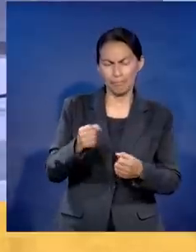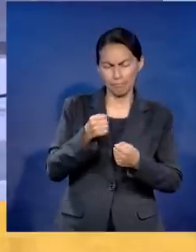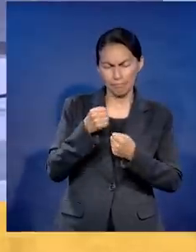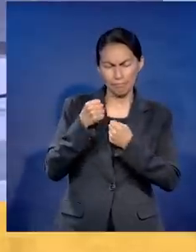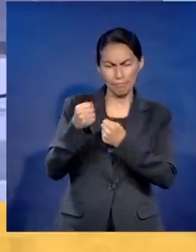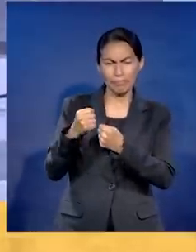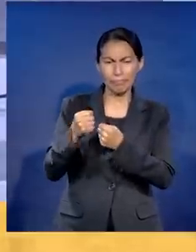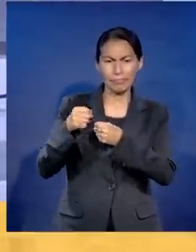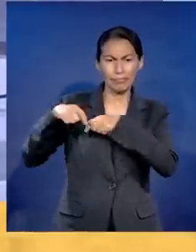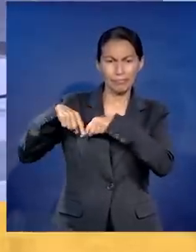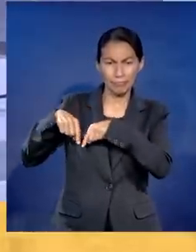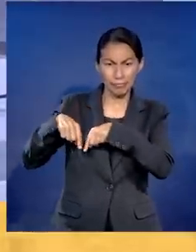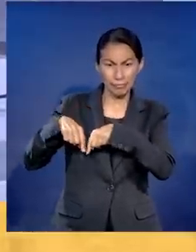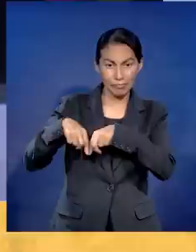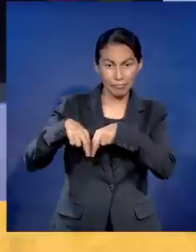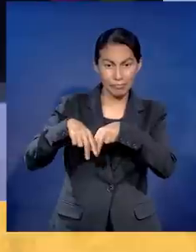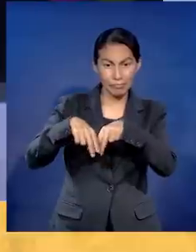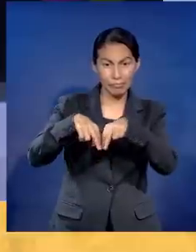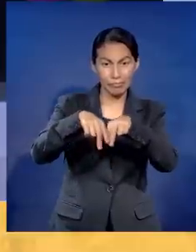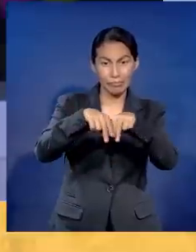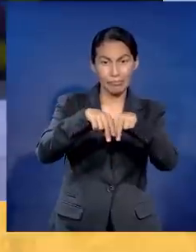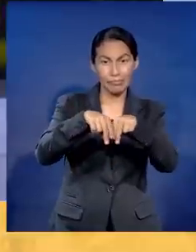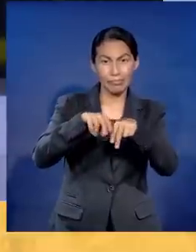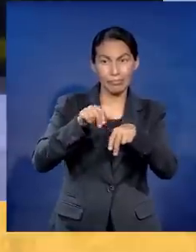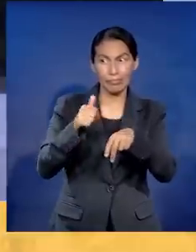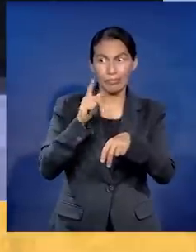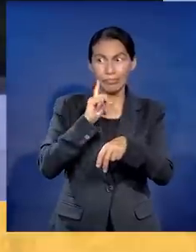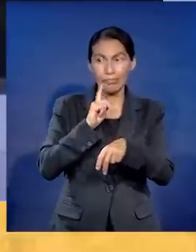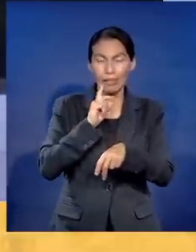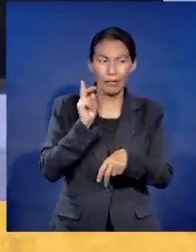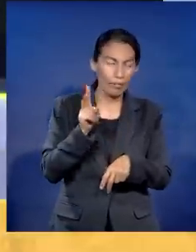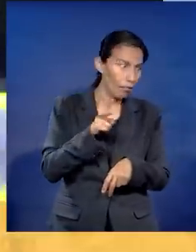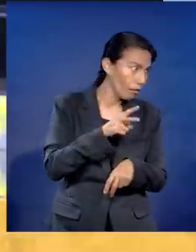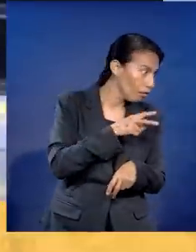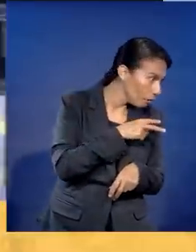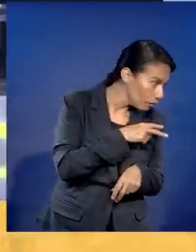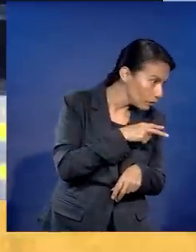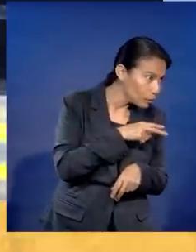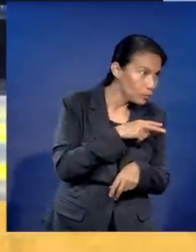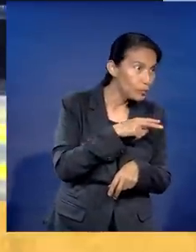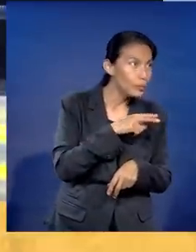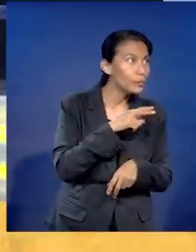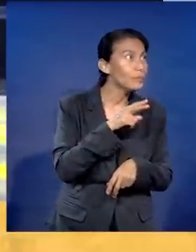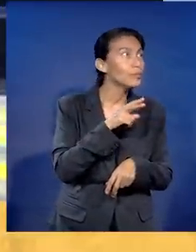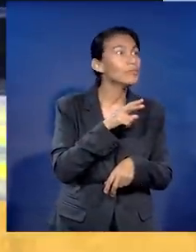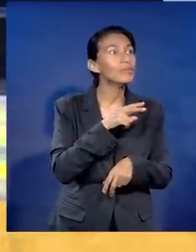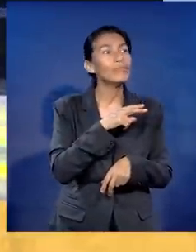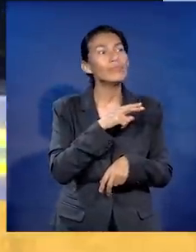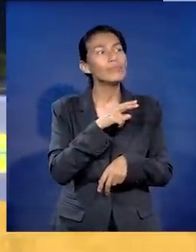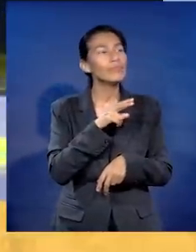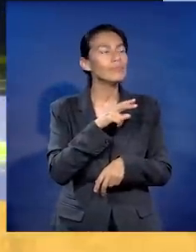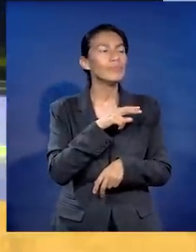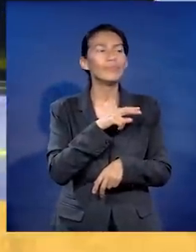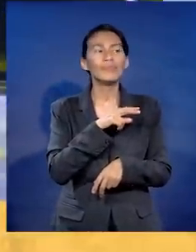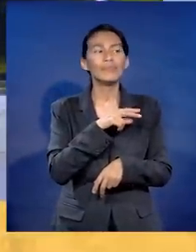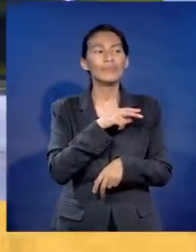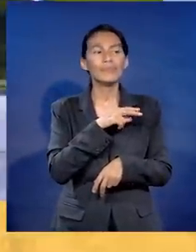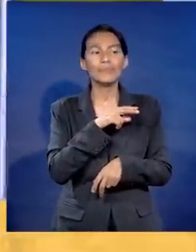que usted la quiere. La seguridad de que cuando usted va caminando con ella al lado, no pasa otra dama y usted empieza así. Mire.